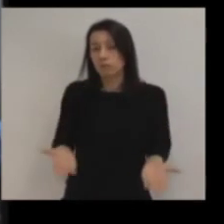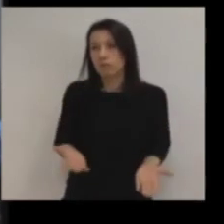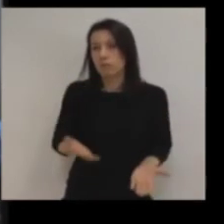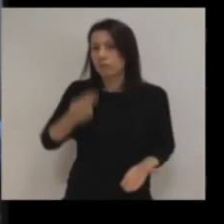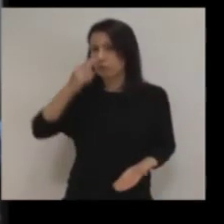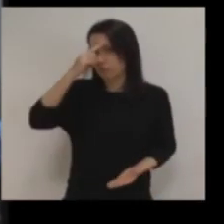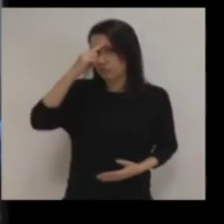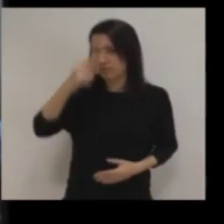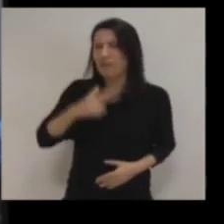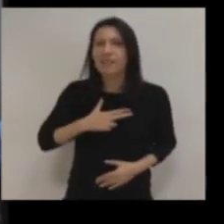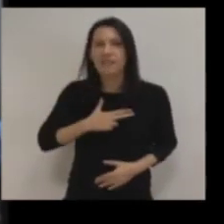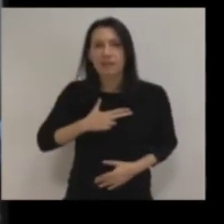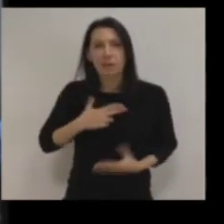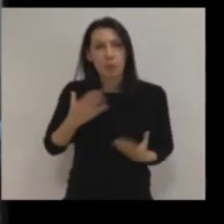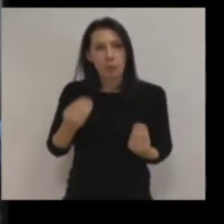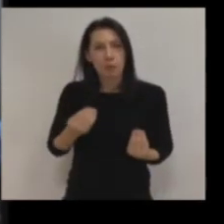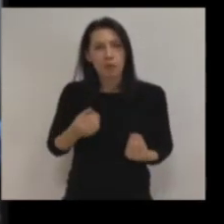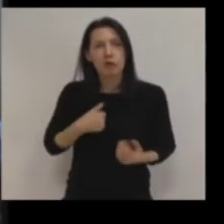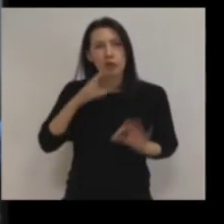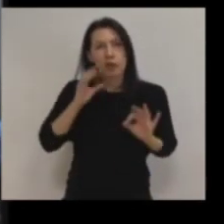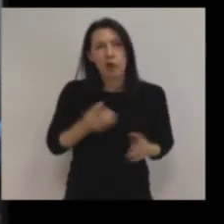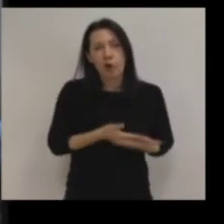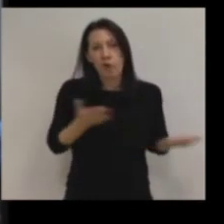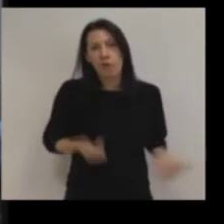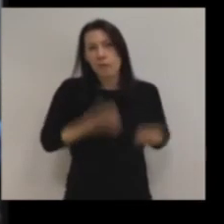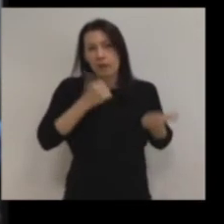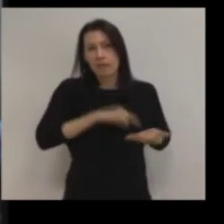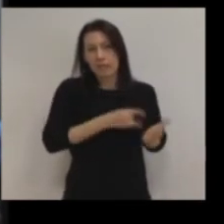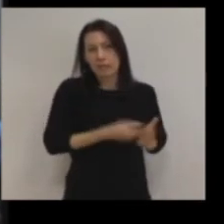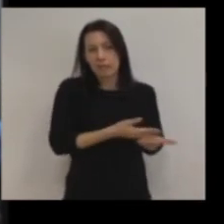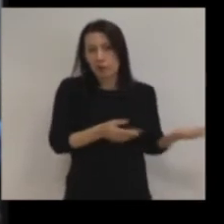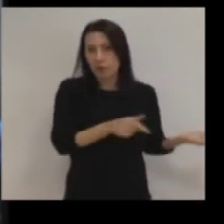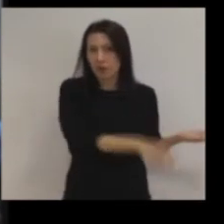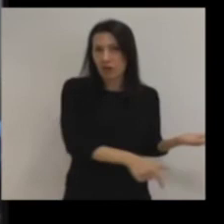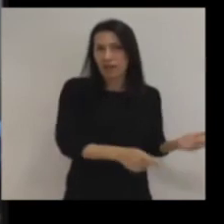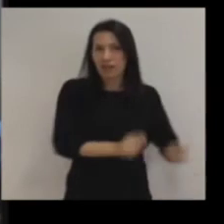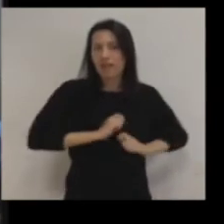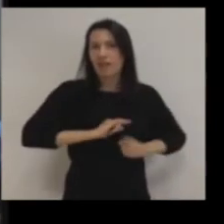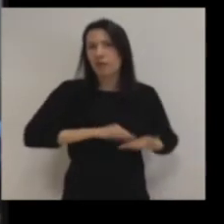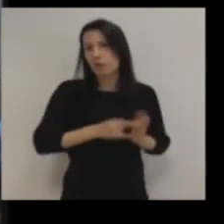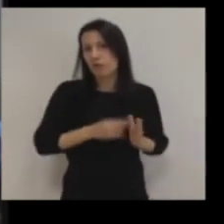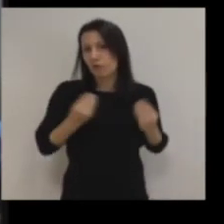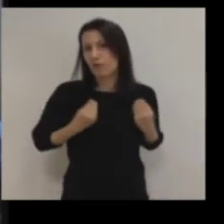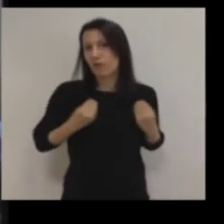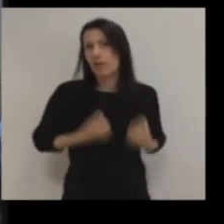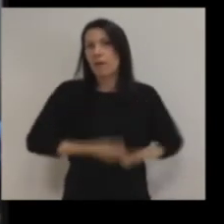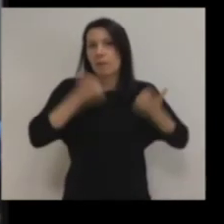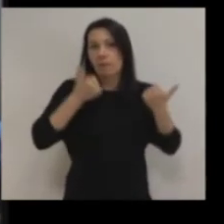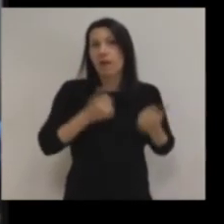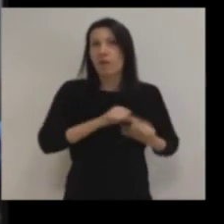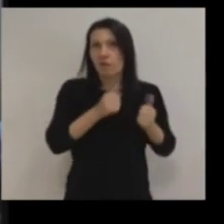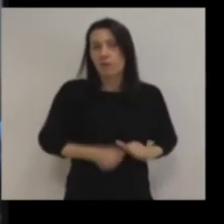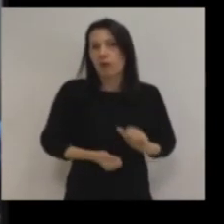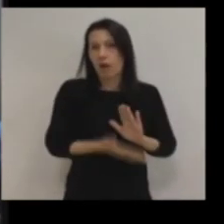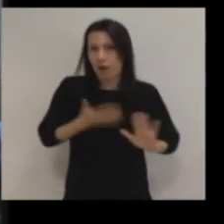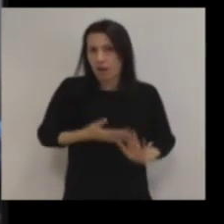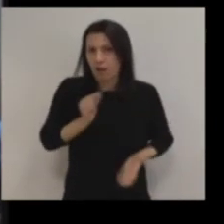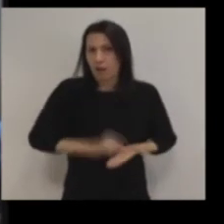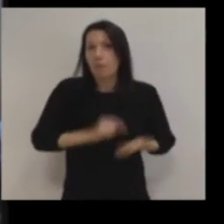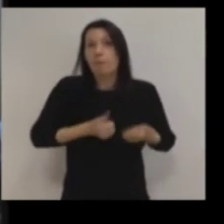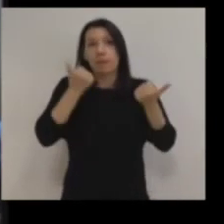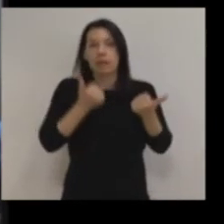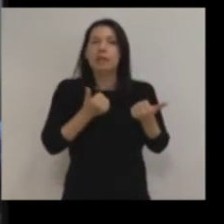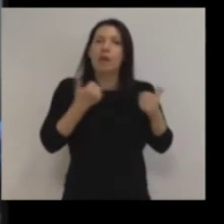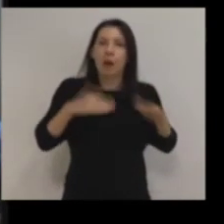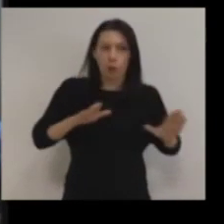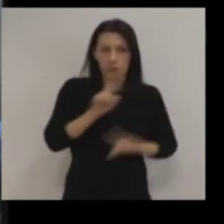respeto muchísimo al derecho, pero casi confío más en las tecnologías. Me están solucionando más la vida de una forma bastante más rápida, con todos sus